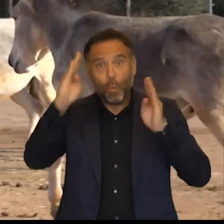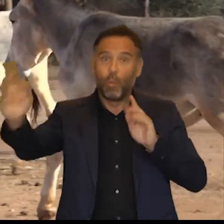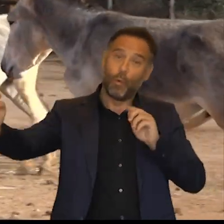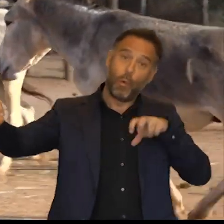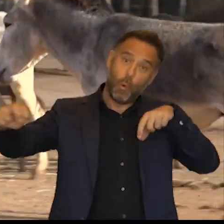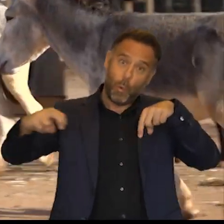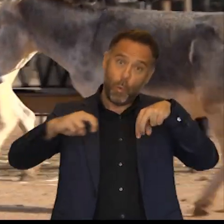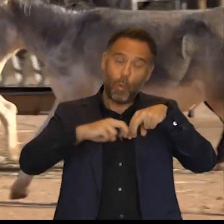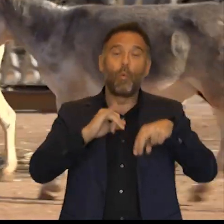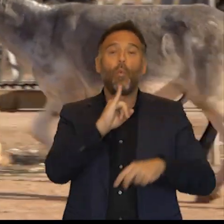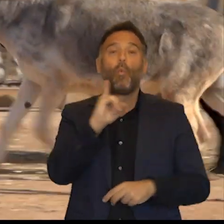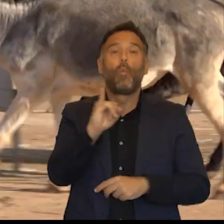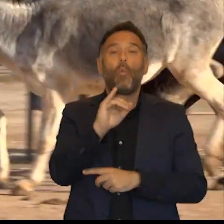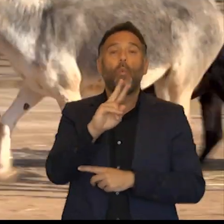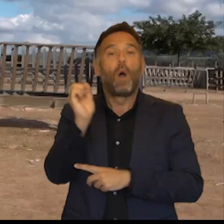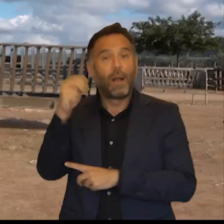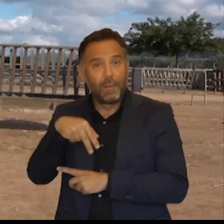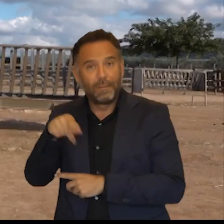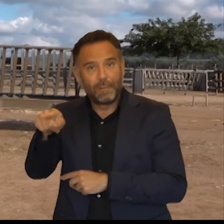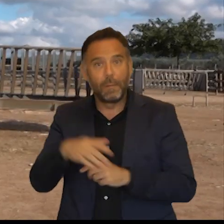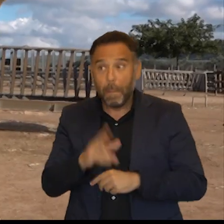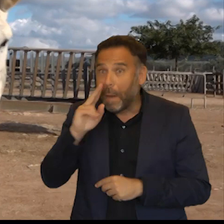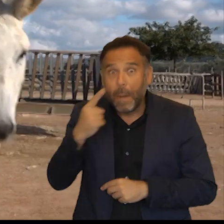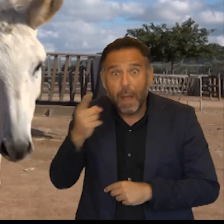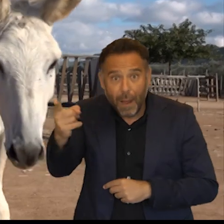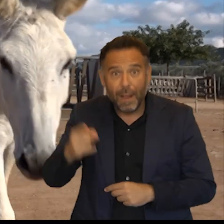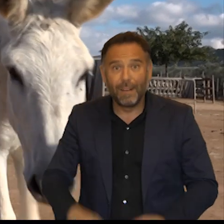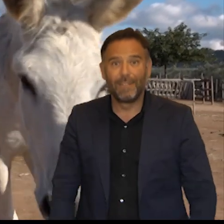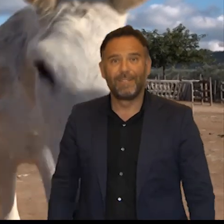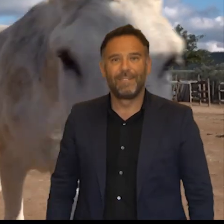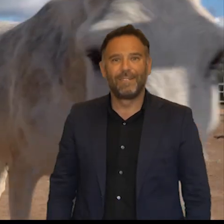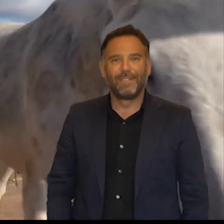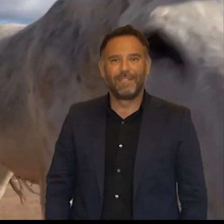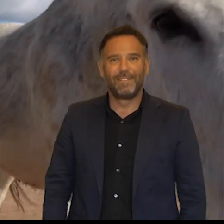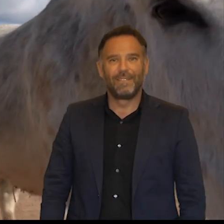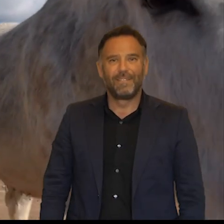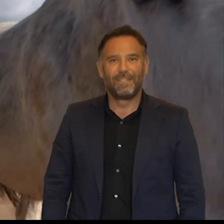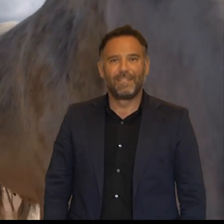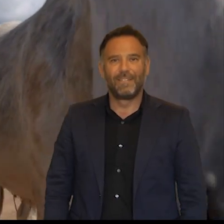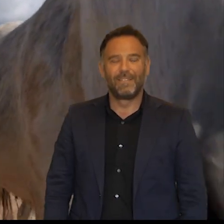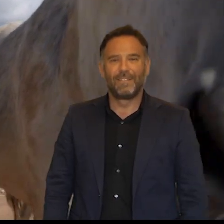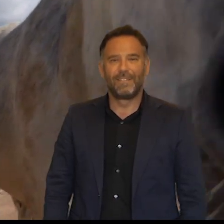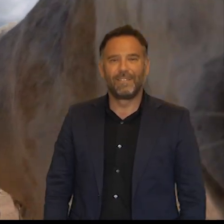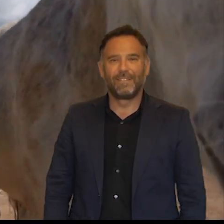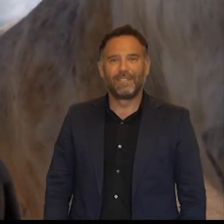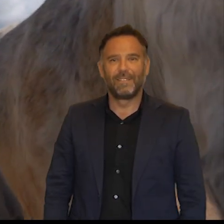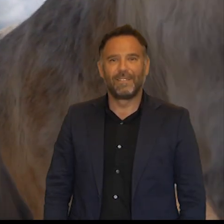saludarlos. Este es Juan y Pérez. Te... Todo a tomar una planta. ¡Mira, mira, pelo. Mira!